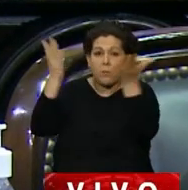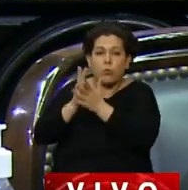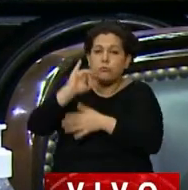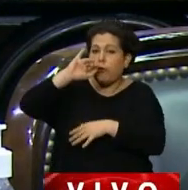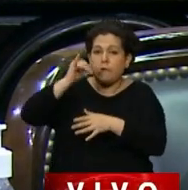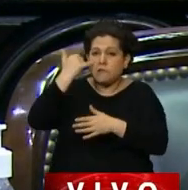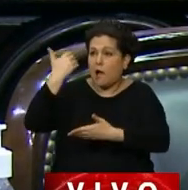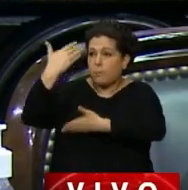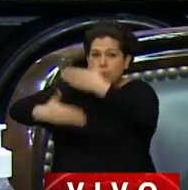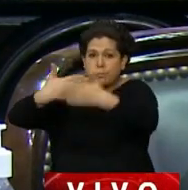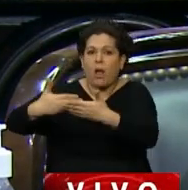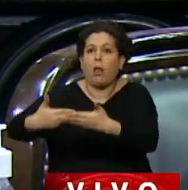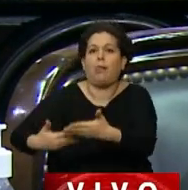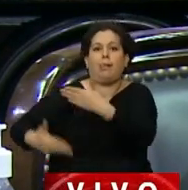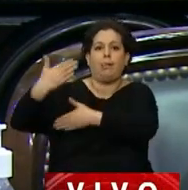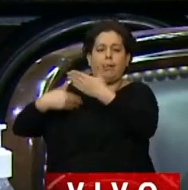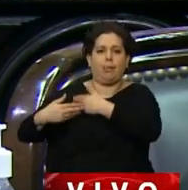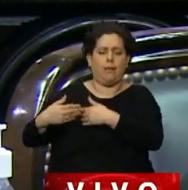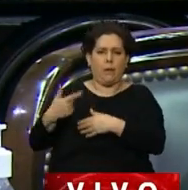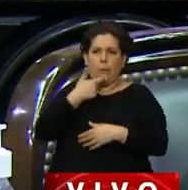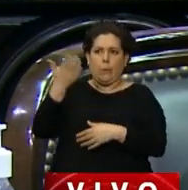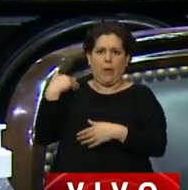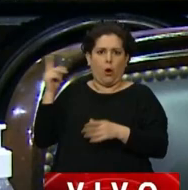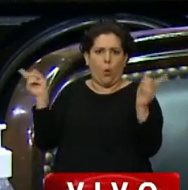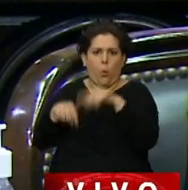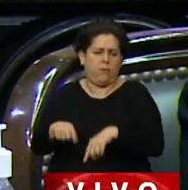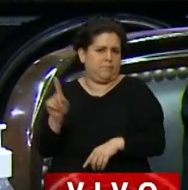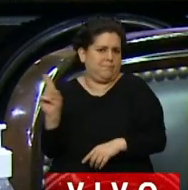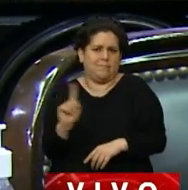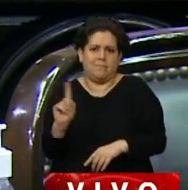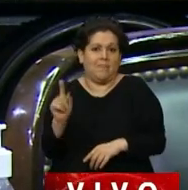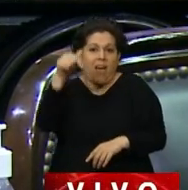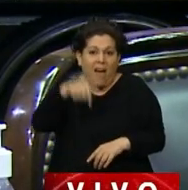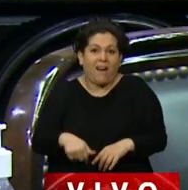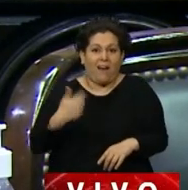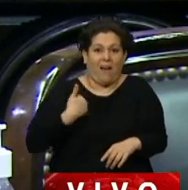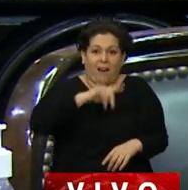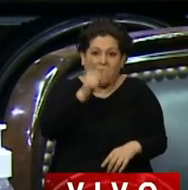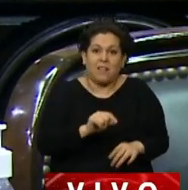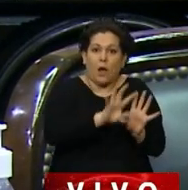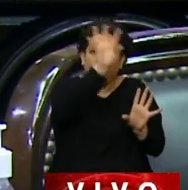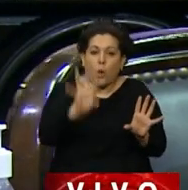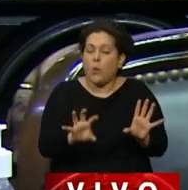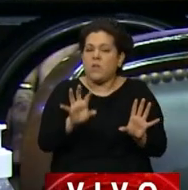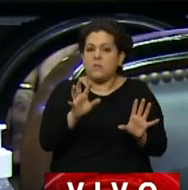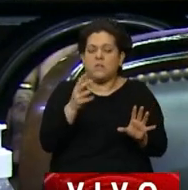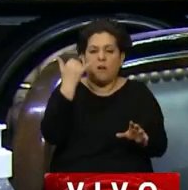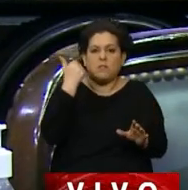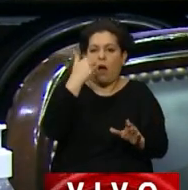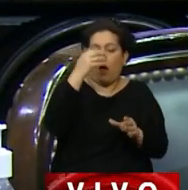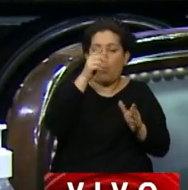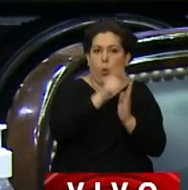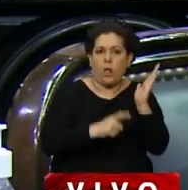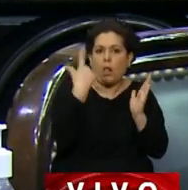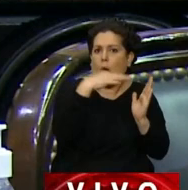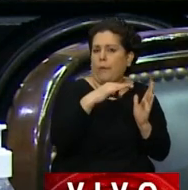no retrocedió al anterior. Las provincias que aquí en nuestro país adoptaron este sistema no volvieron al anterior.